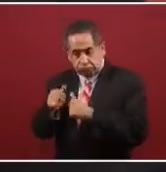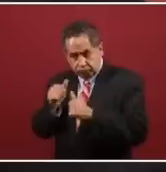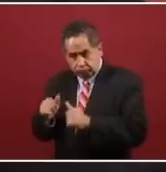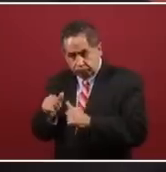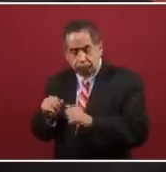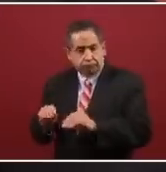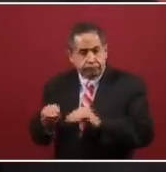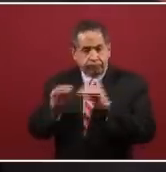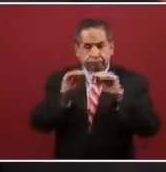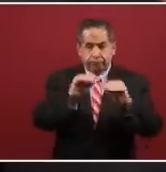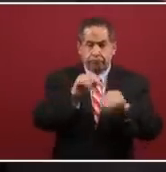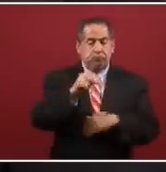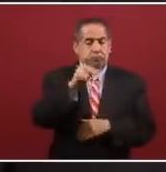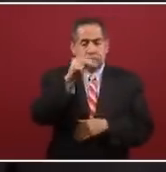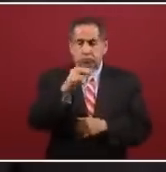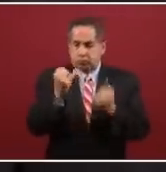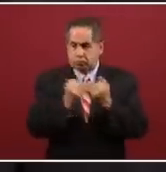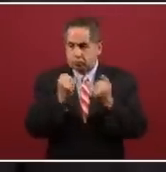para